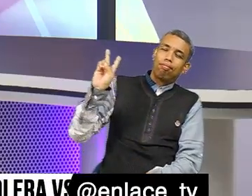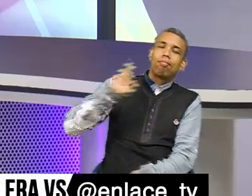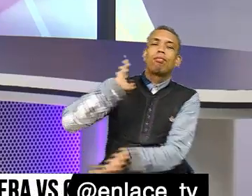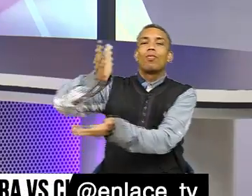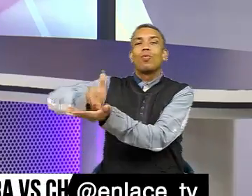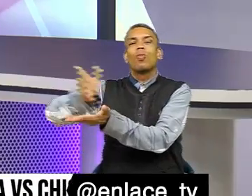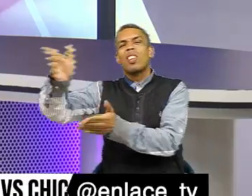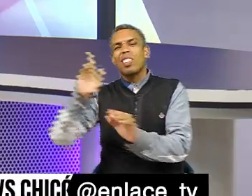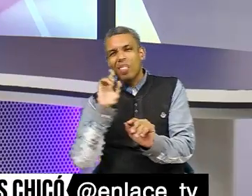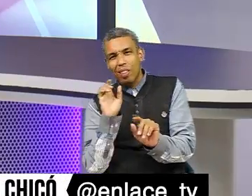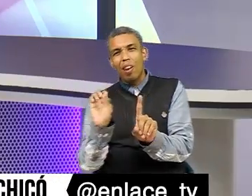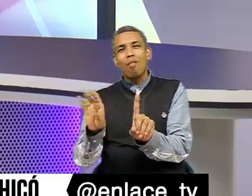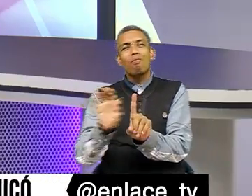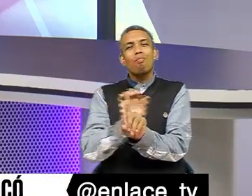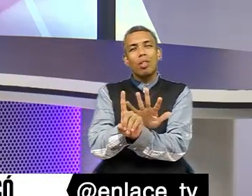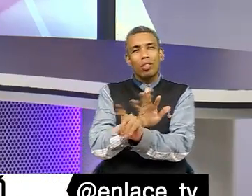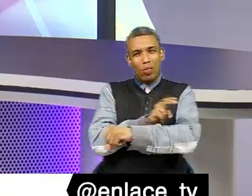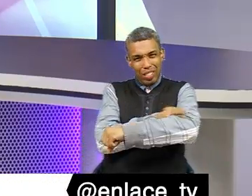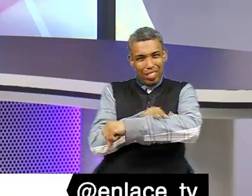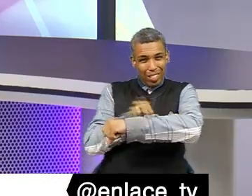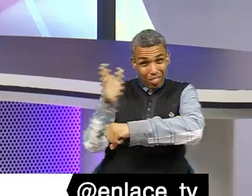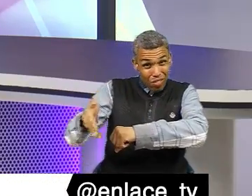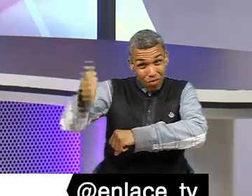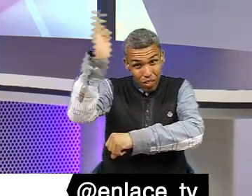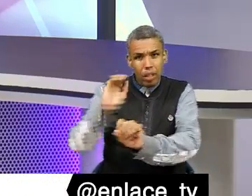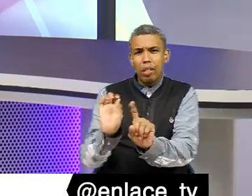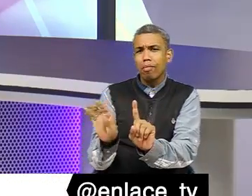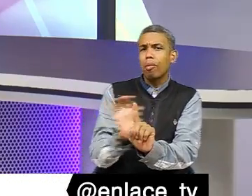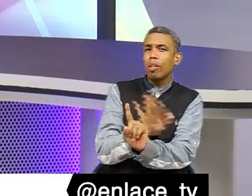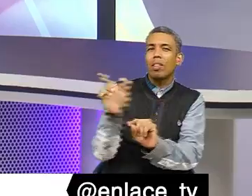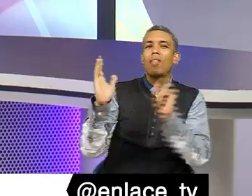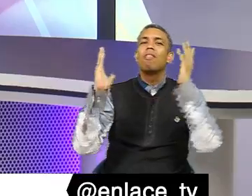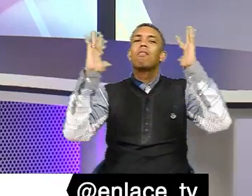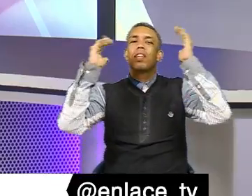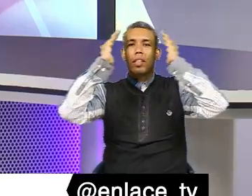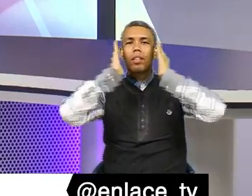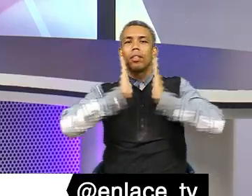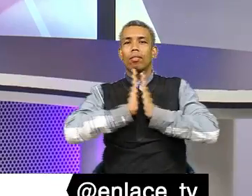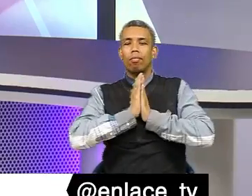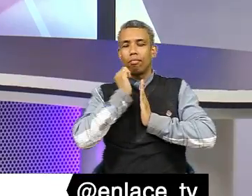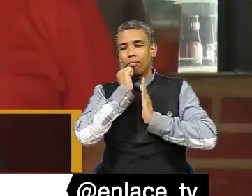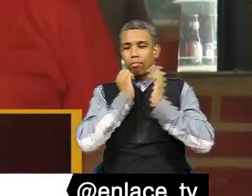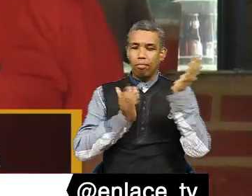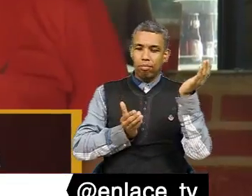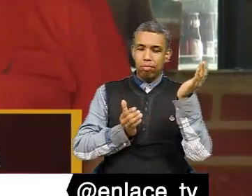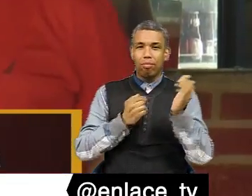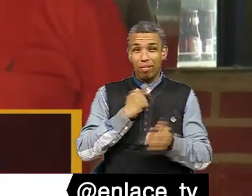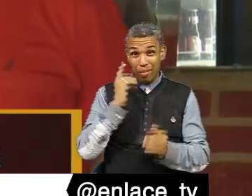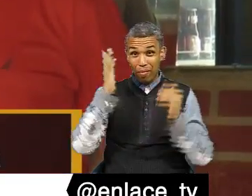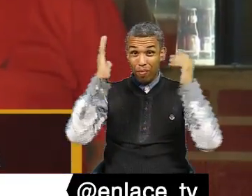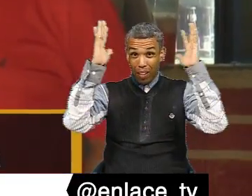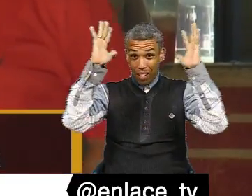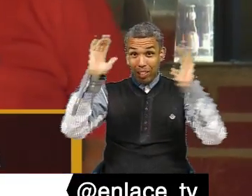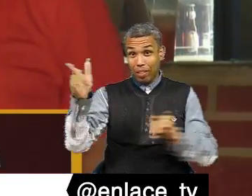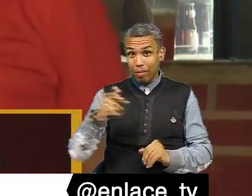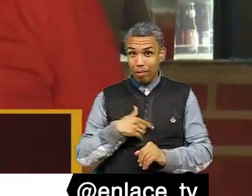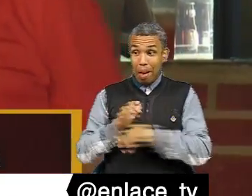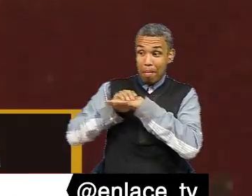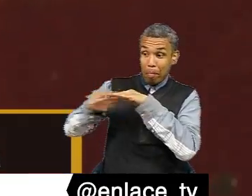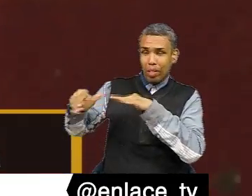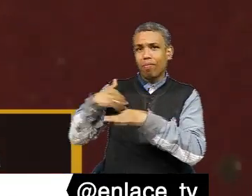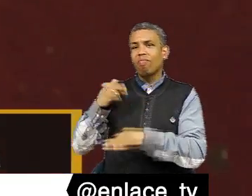del Carmen. La gestora social acompañó la visita a esta zona rural. En compañía de la primera dama del municipio llegó